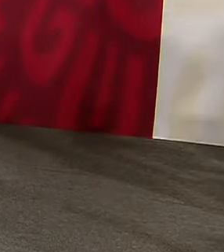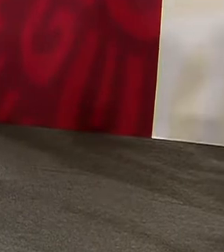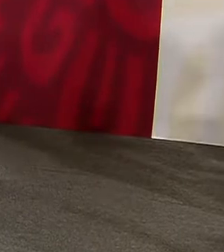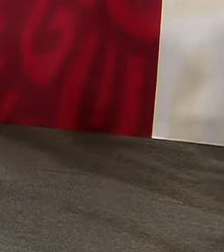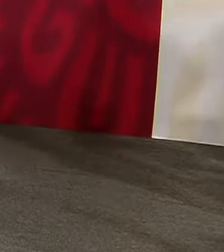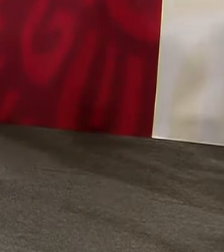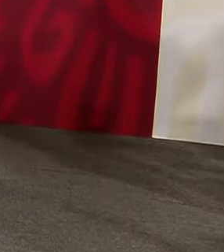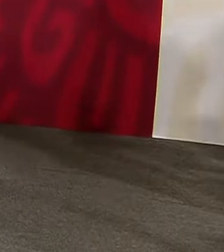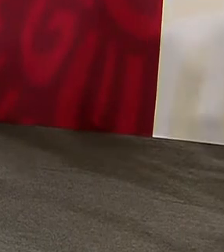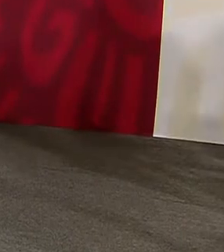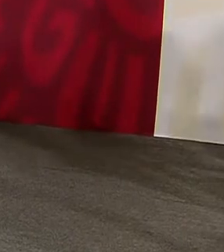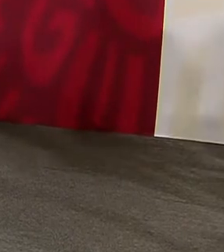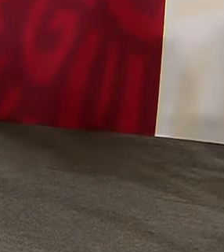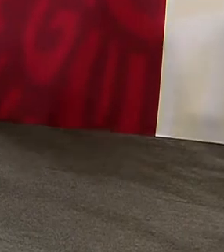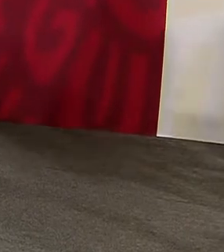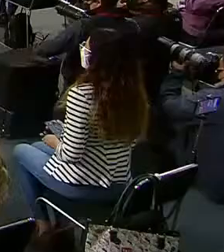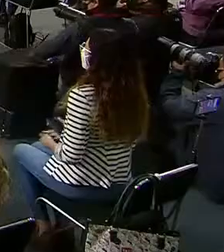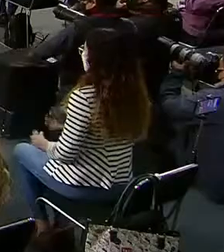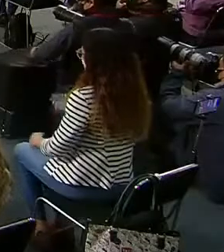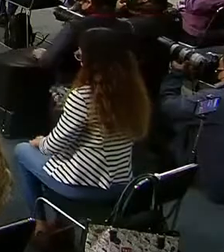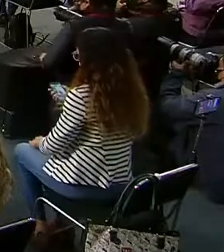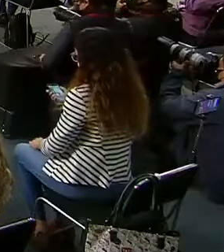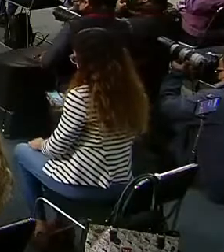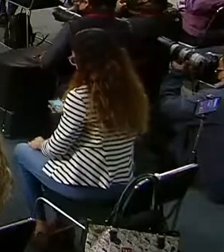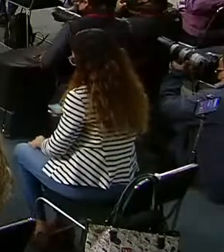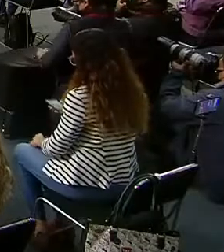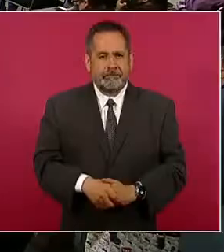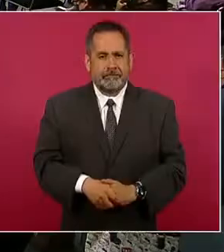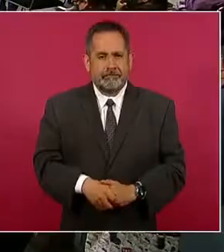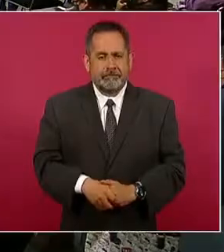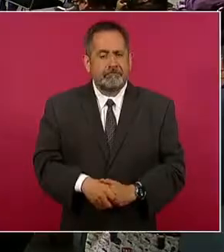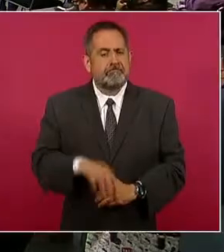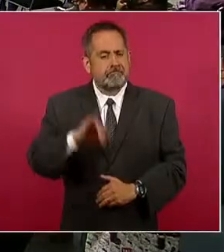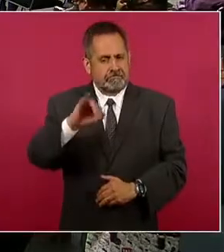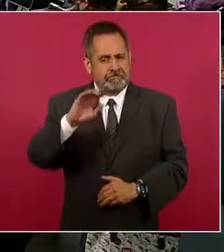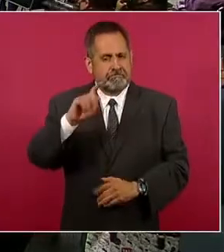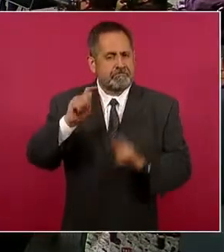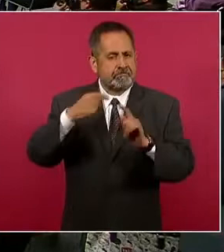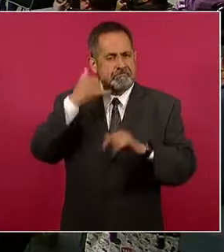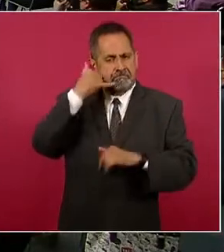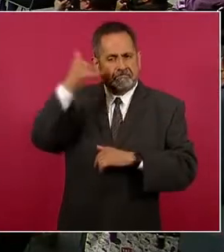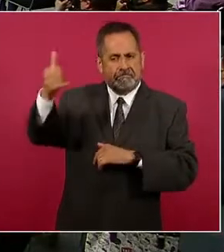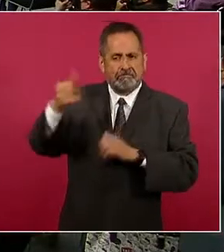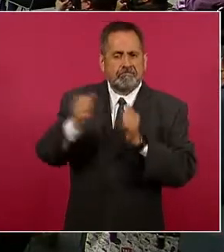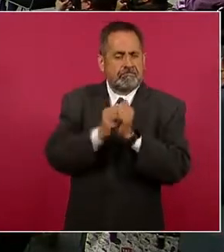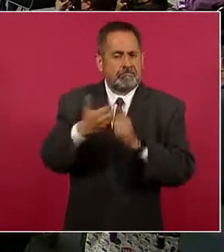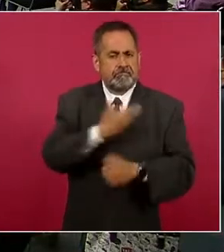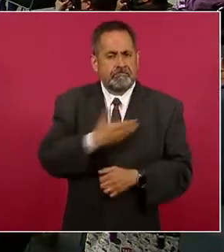Ah, sí, vamos a hablar por teléfono con el presidente Biden